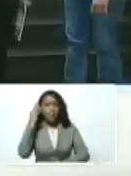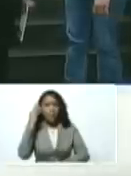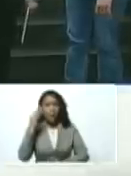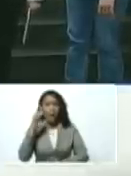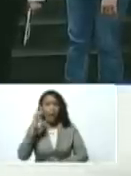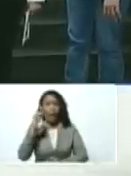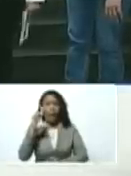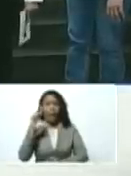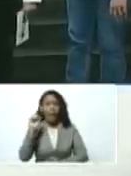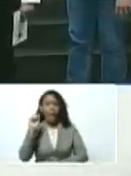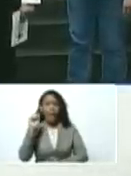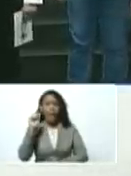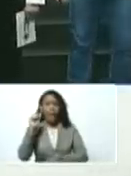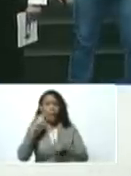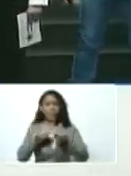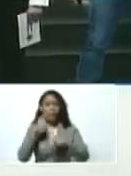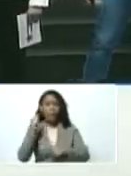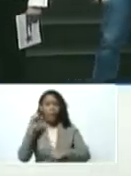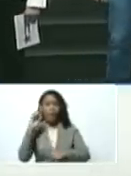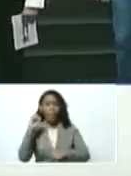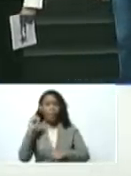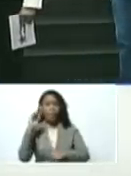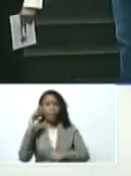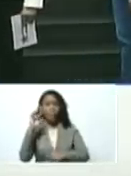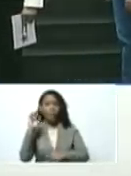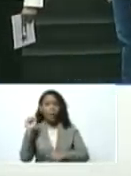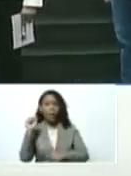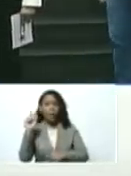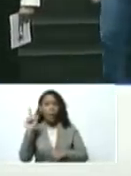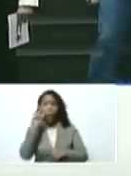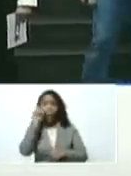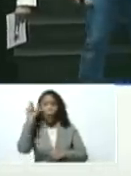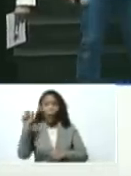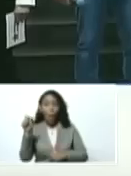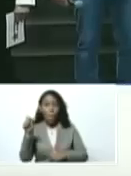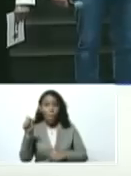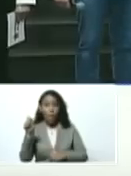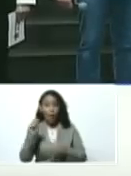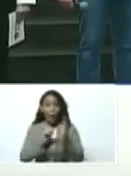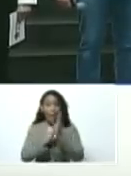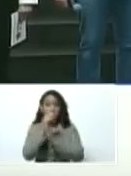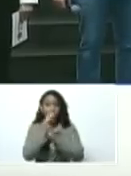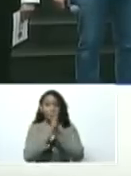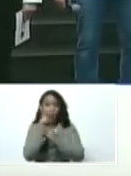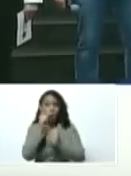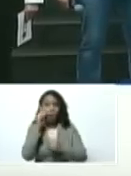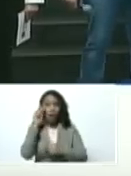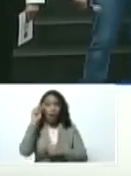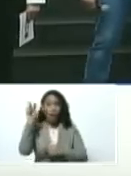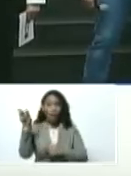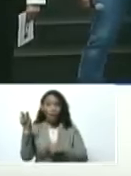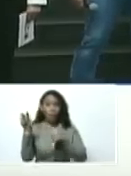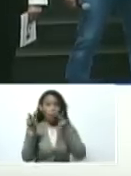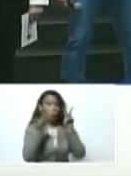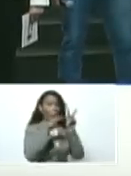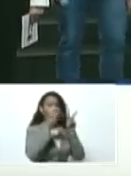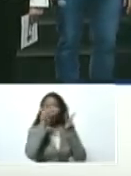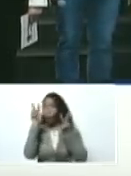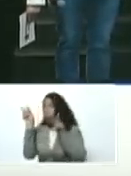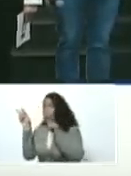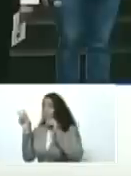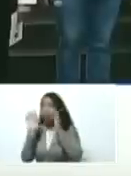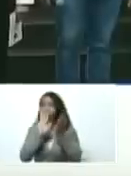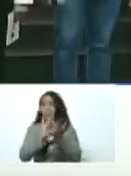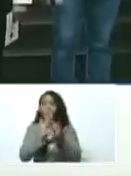Alexandra. Y Joel Jean González, emprendedor. Mira, empezaron a ver para todos lados allá en el